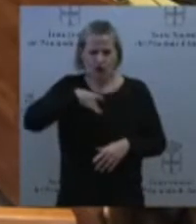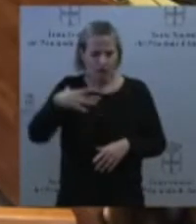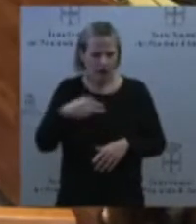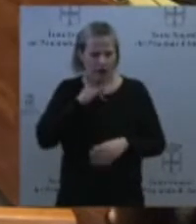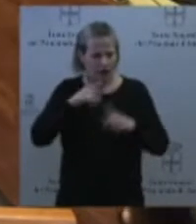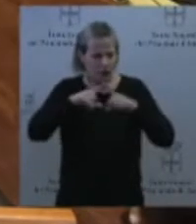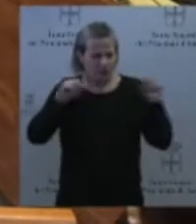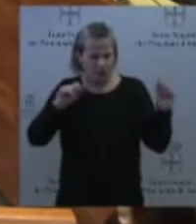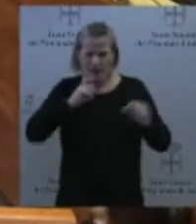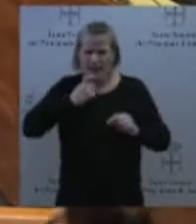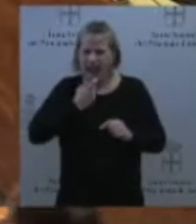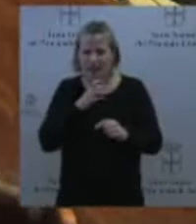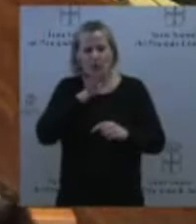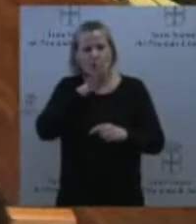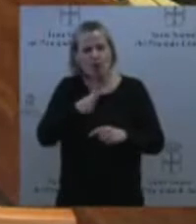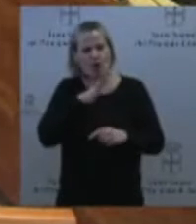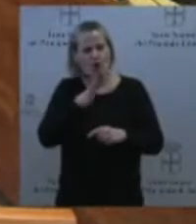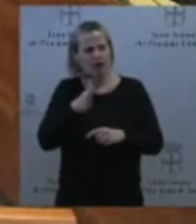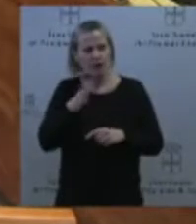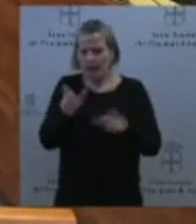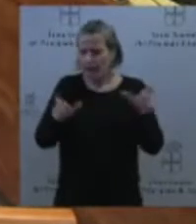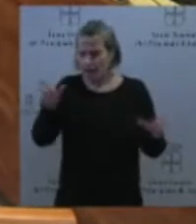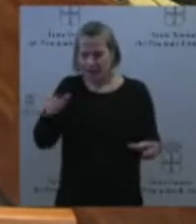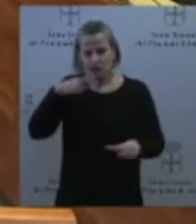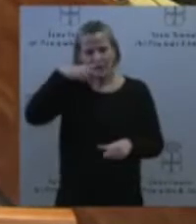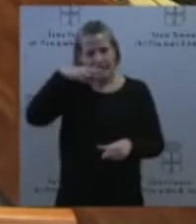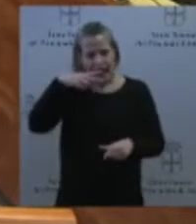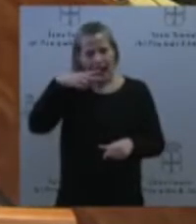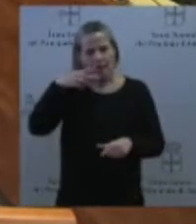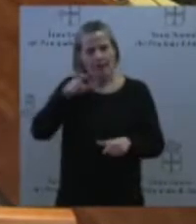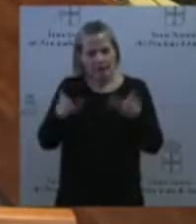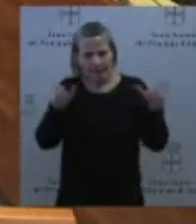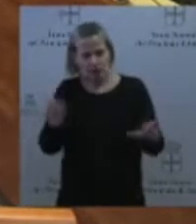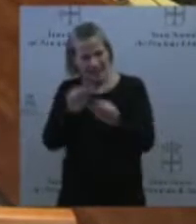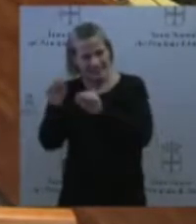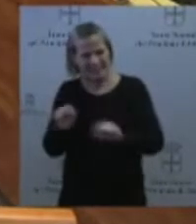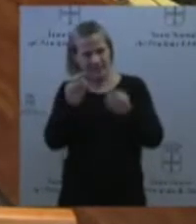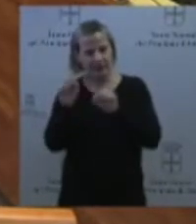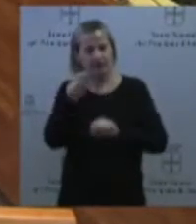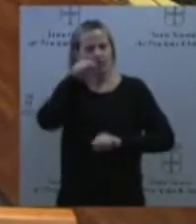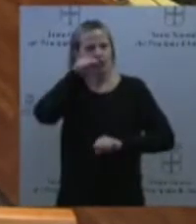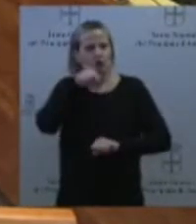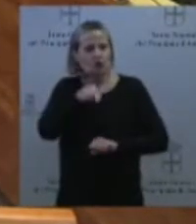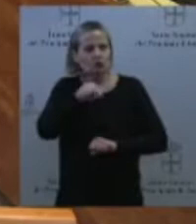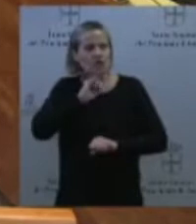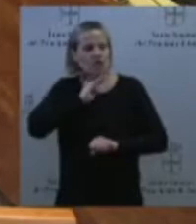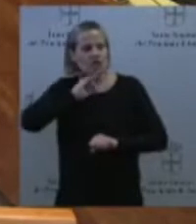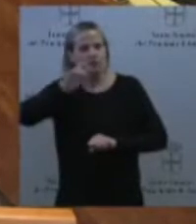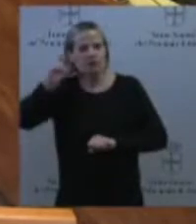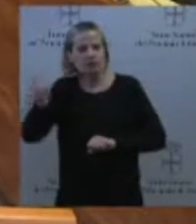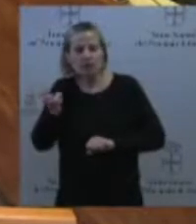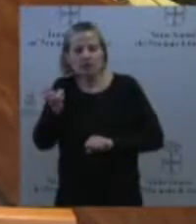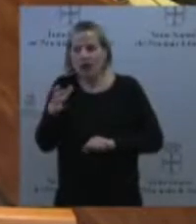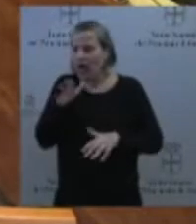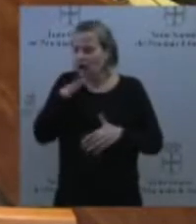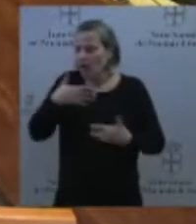falándola, que la gente está defendiéndola, y está defendiendo usted unas lenguas que evidentemente están muertes. Pero no por ello, no porque estén muertes, hay